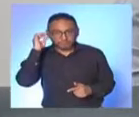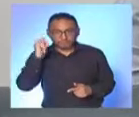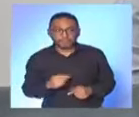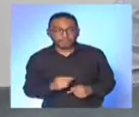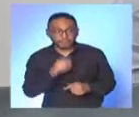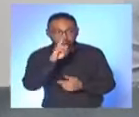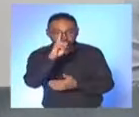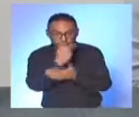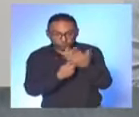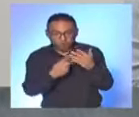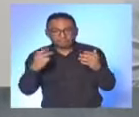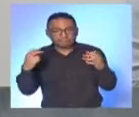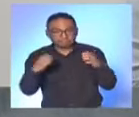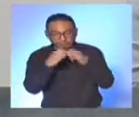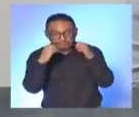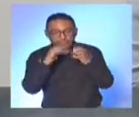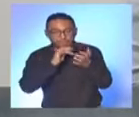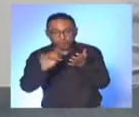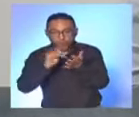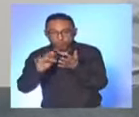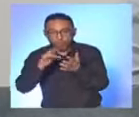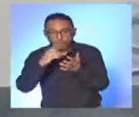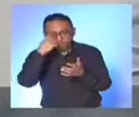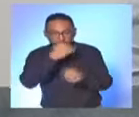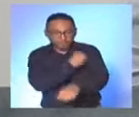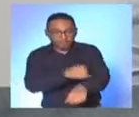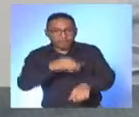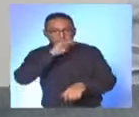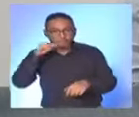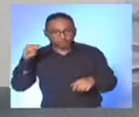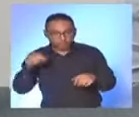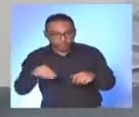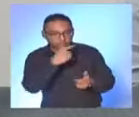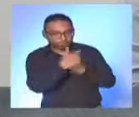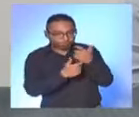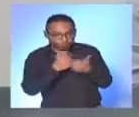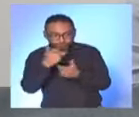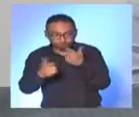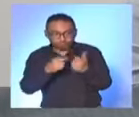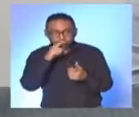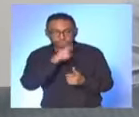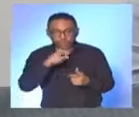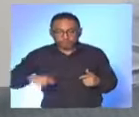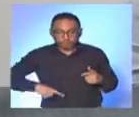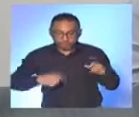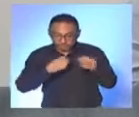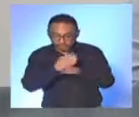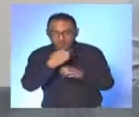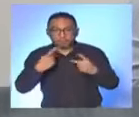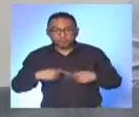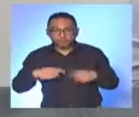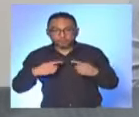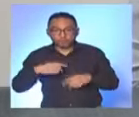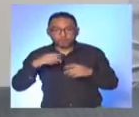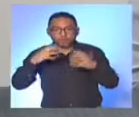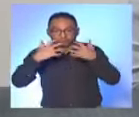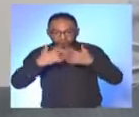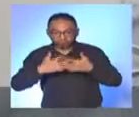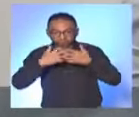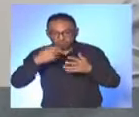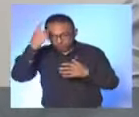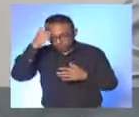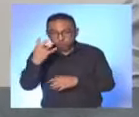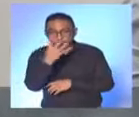Mediante el Plan Emergente de Apoyo a la Economía de las Familias Michoacanas de la Administración Estatal, 400 empresarios de la región de Uruapan